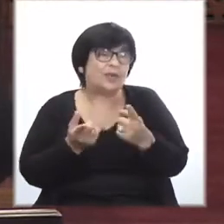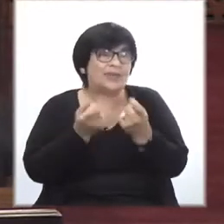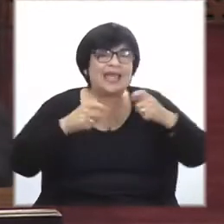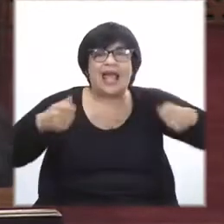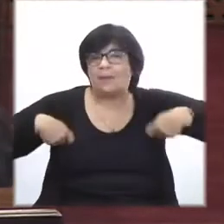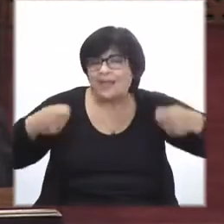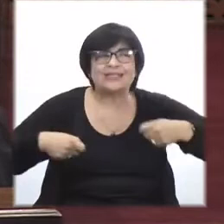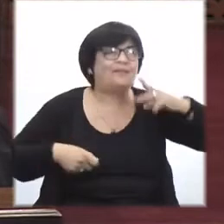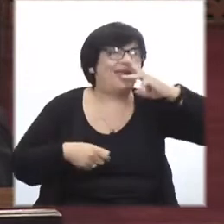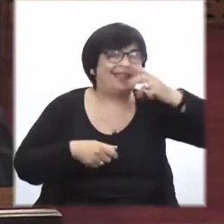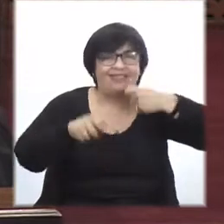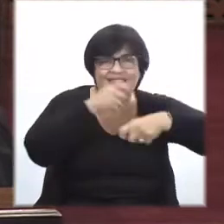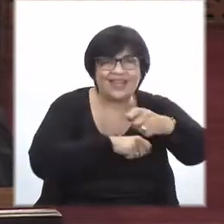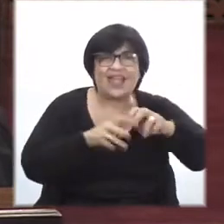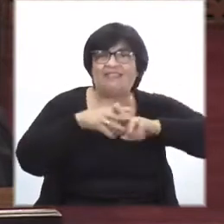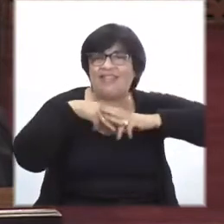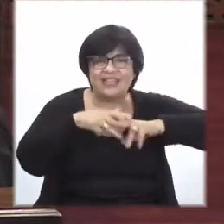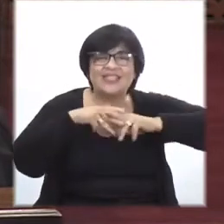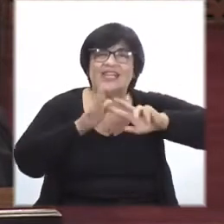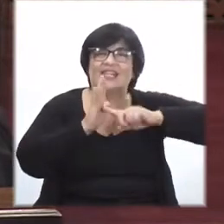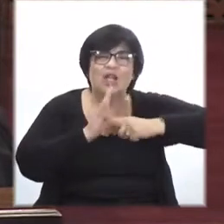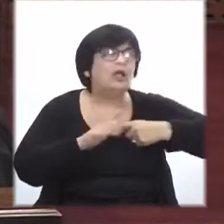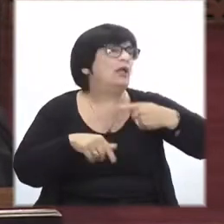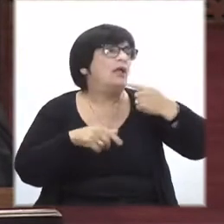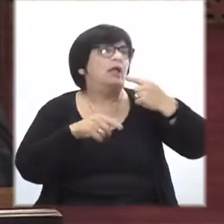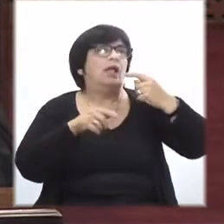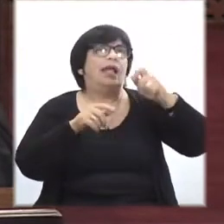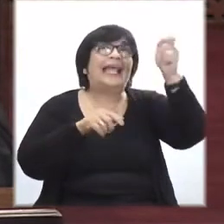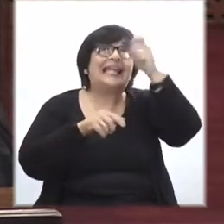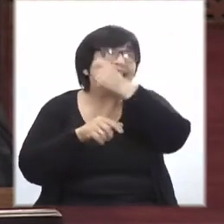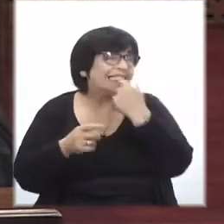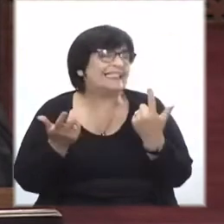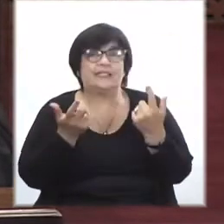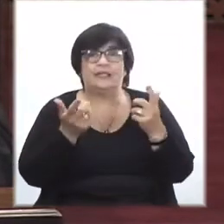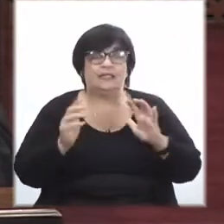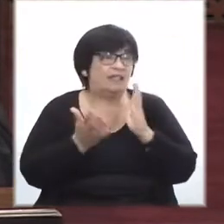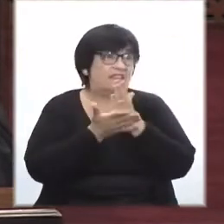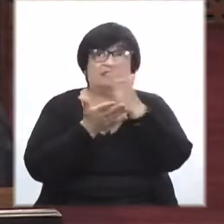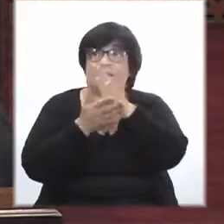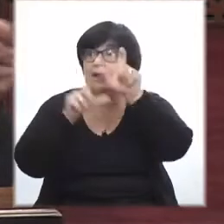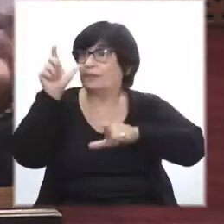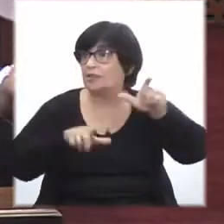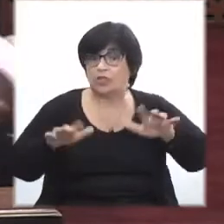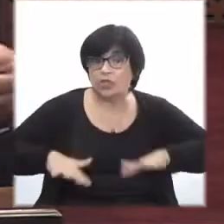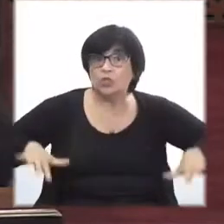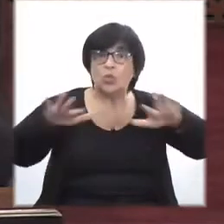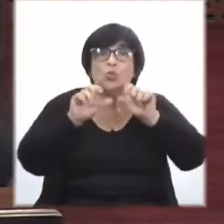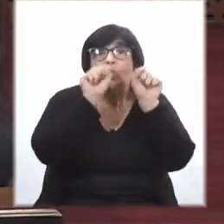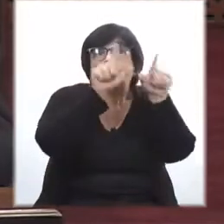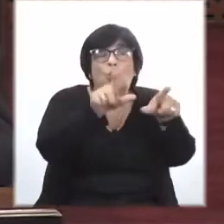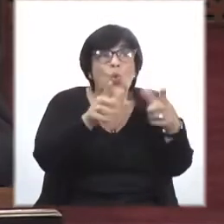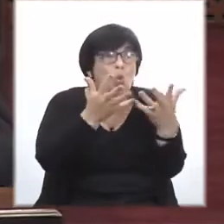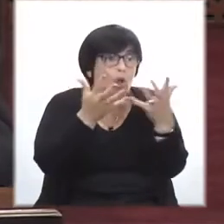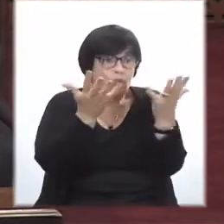y panaderías hasta talleres mecánicos, tornerías, electricistas, etcétera, empujando fuera de su ámbito tradicional a una importante trama social